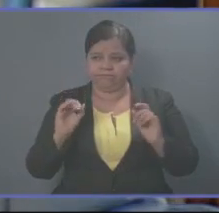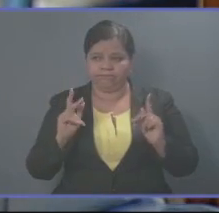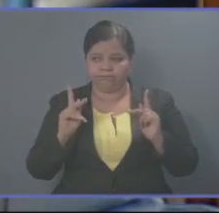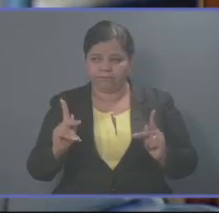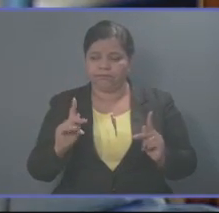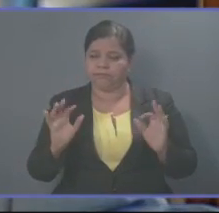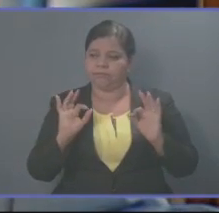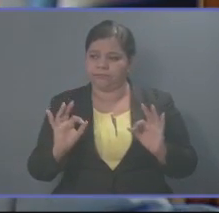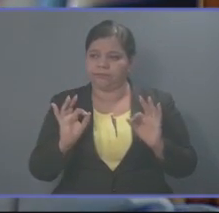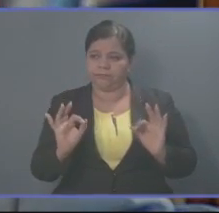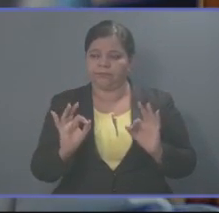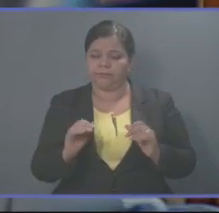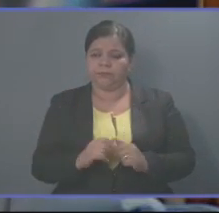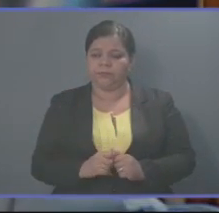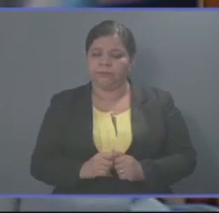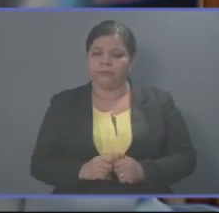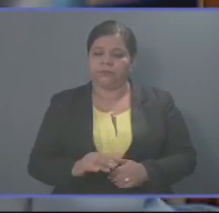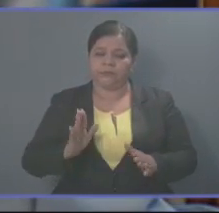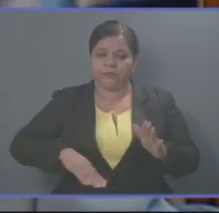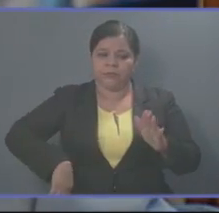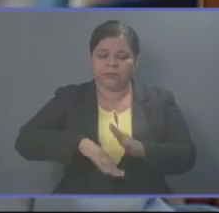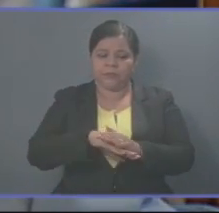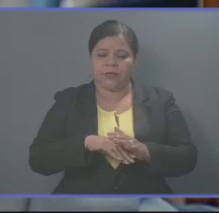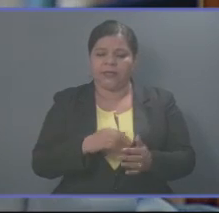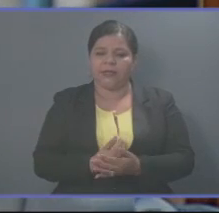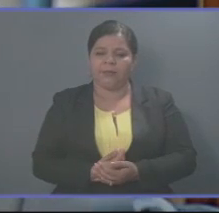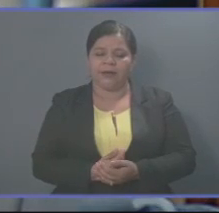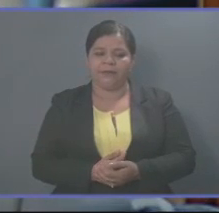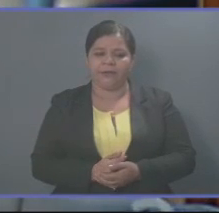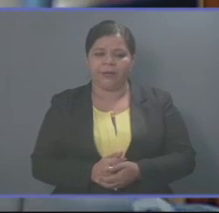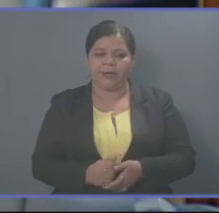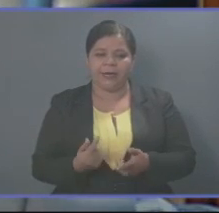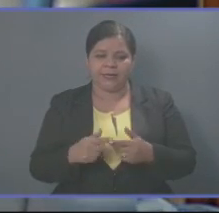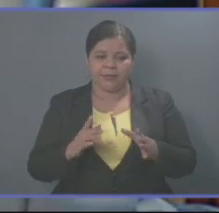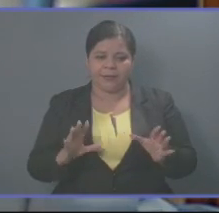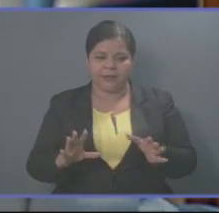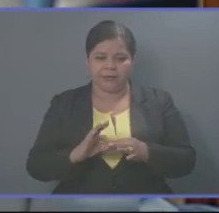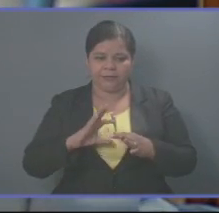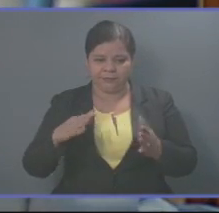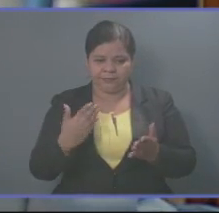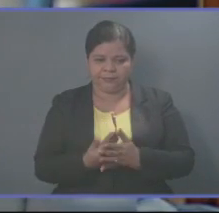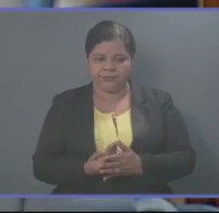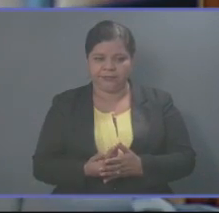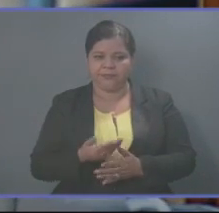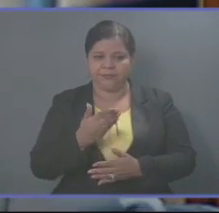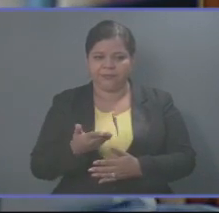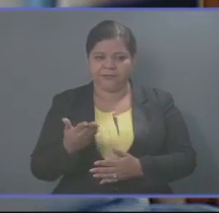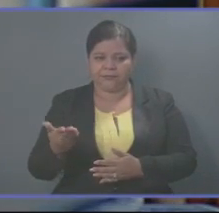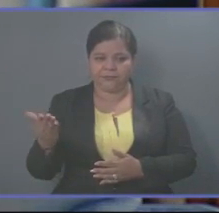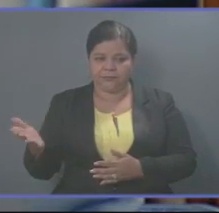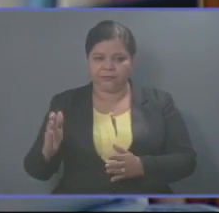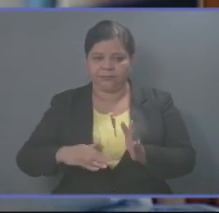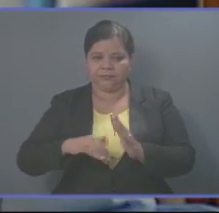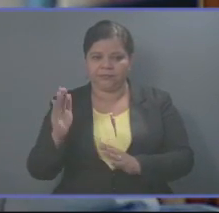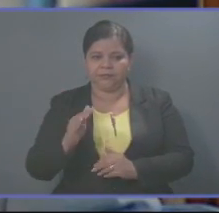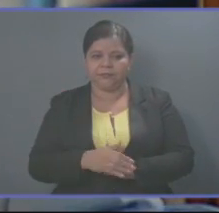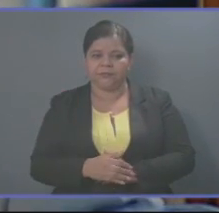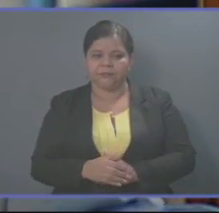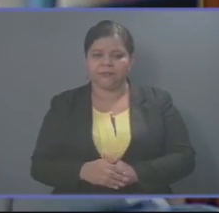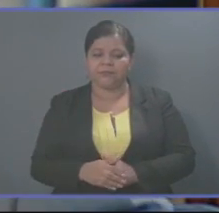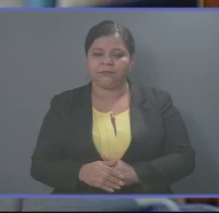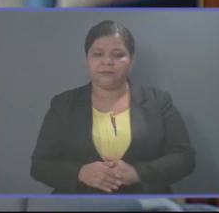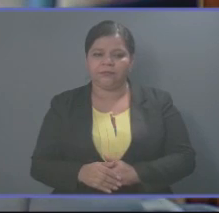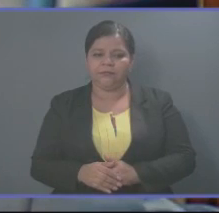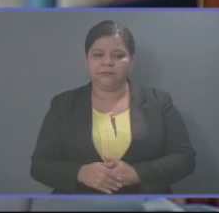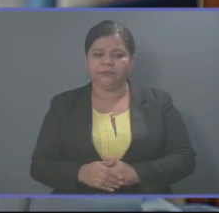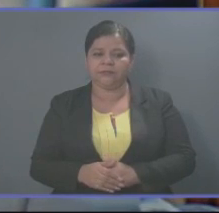oportunidad al fútbol nacional de tener elementos con mucha capacidad.